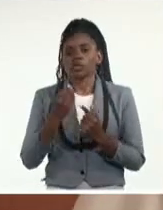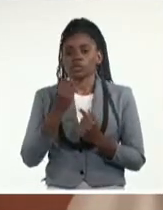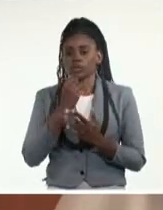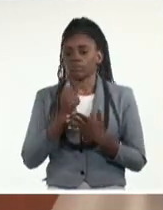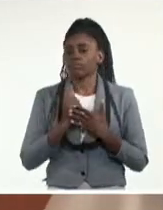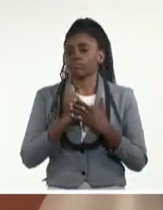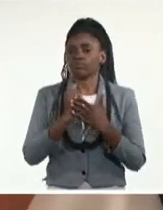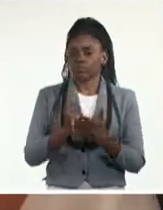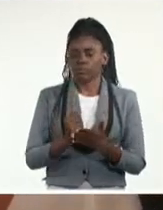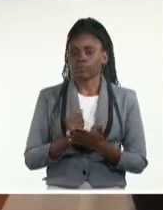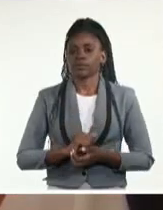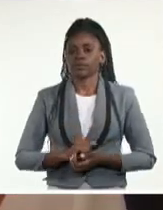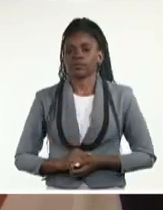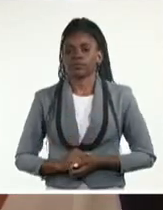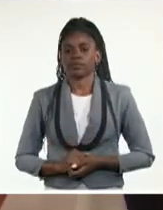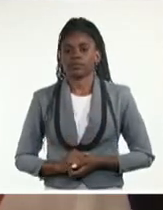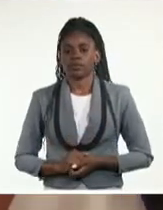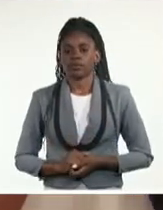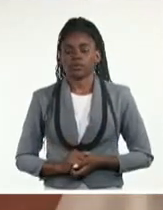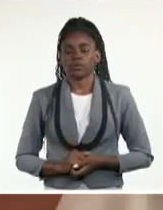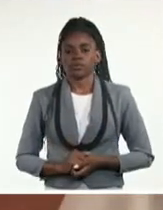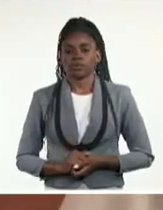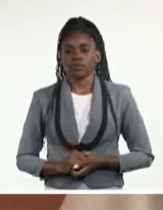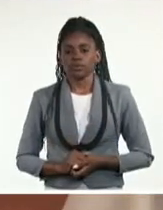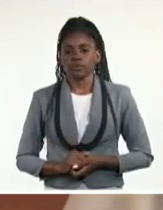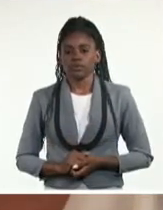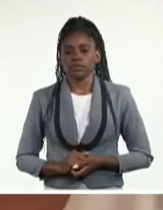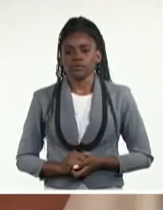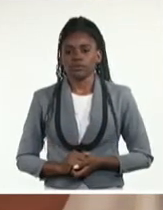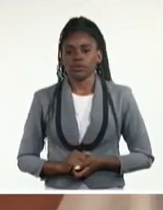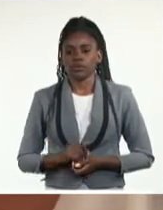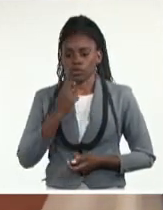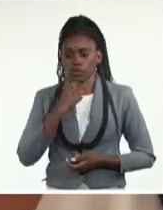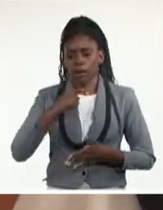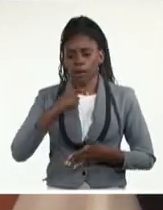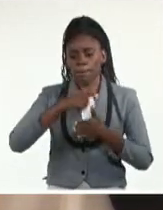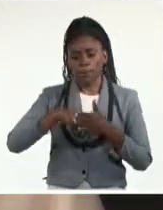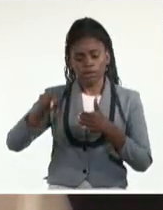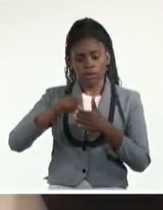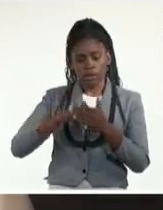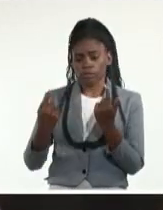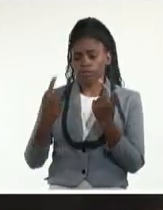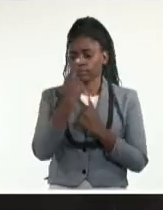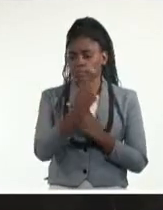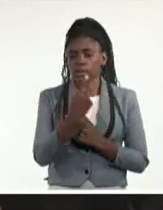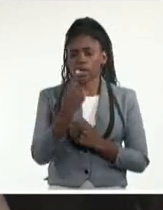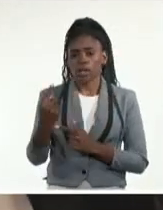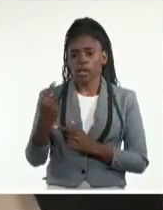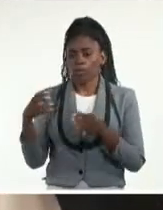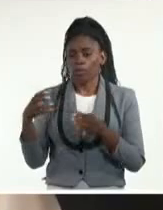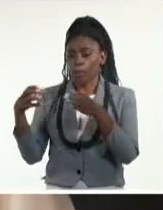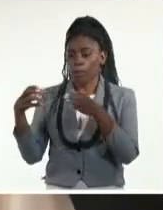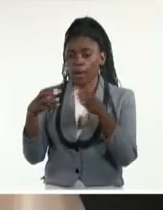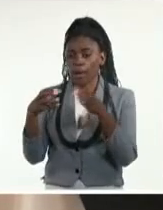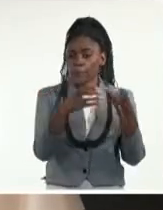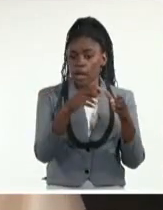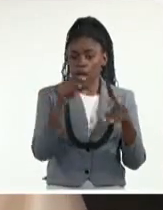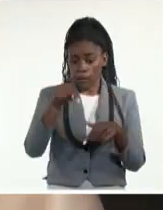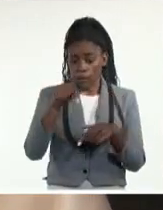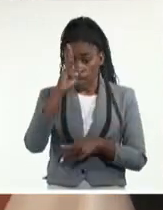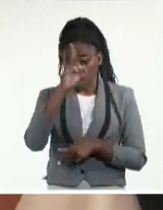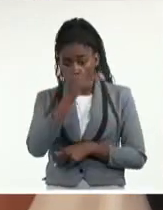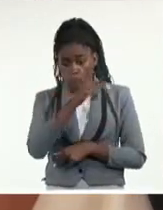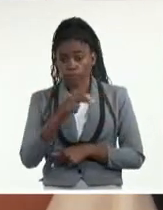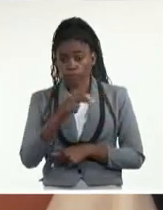desproteger la urgencia, pues bueno, ir planificando por cada uno de nuestros salones, optimizar